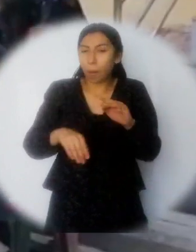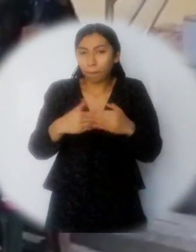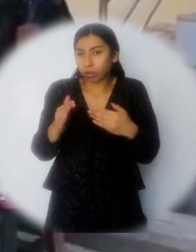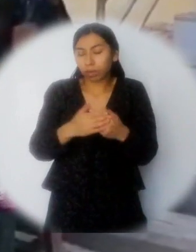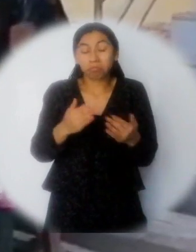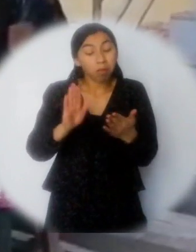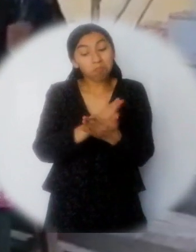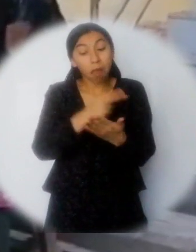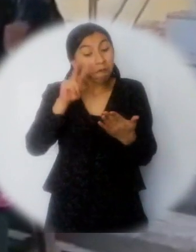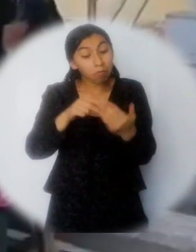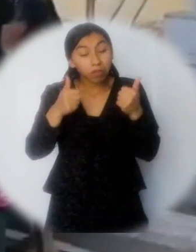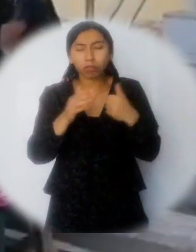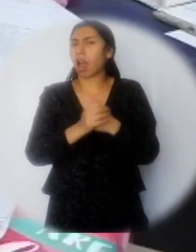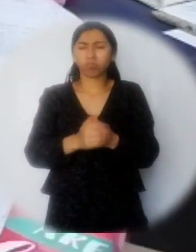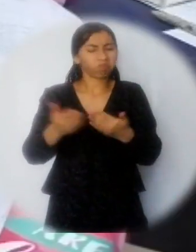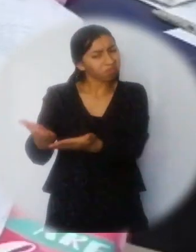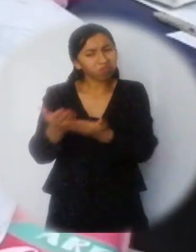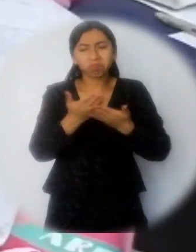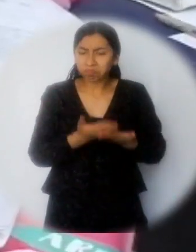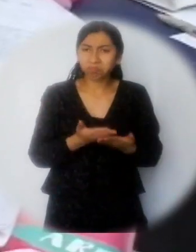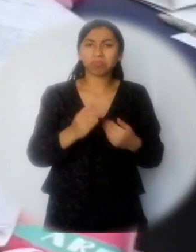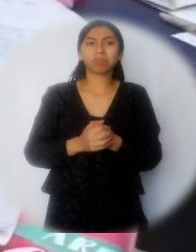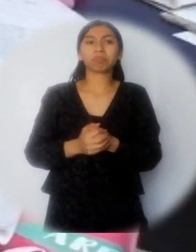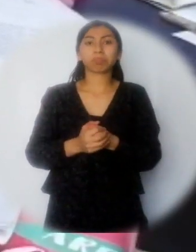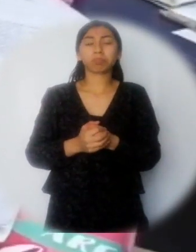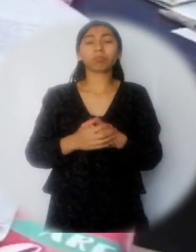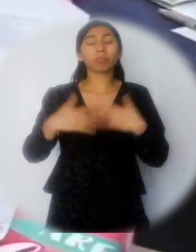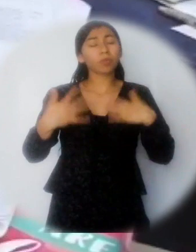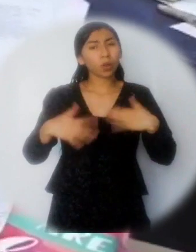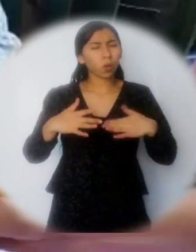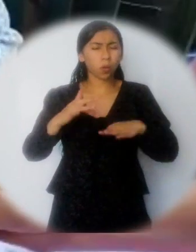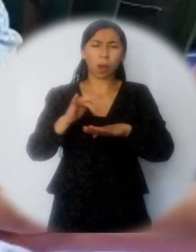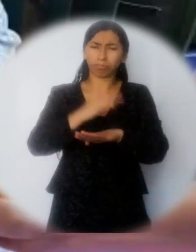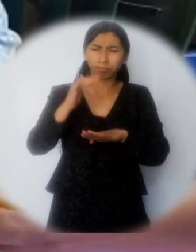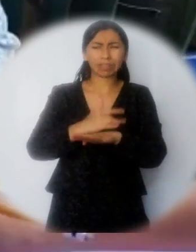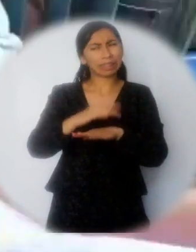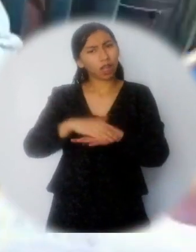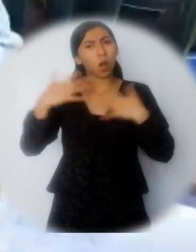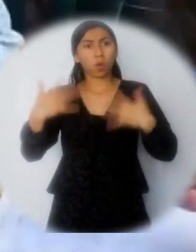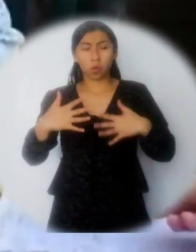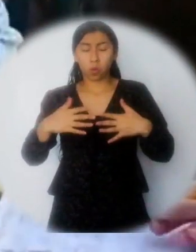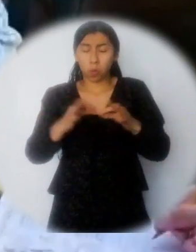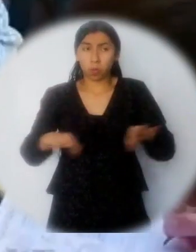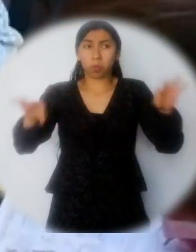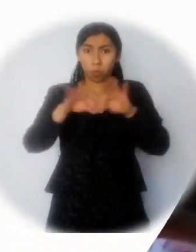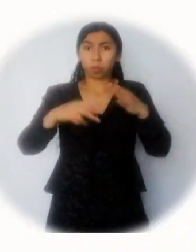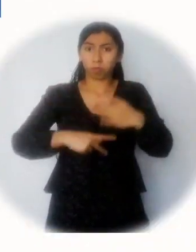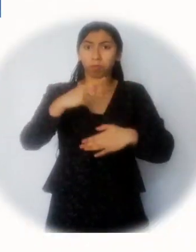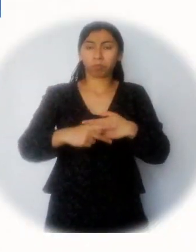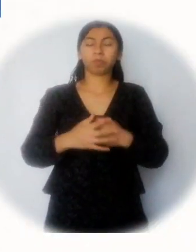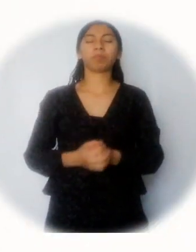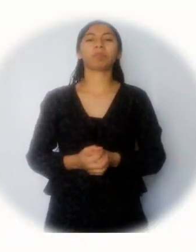a esta causa tan linda, tan bonita, motivada por estas 3 niñas víctimas del conflicto